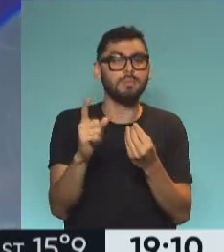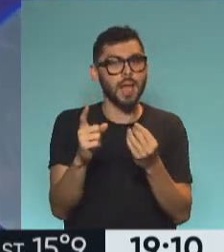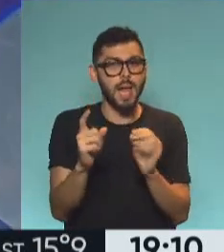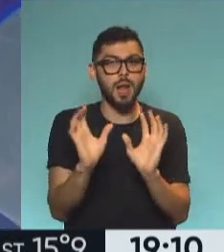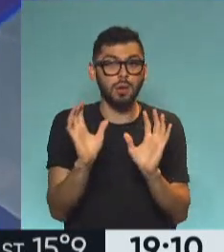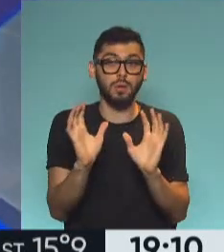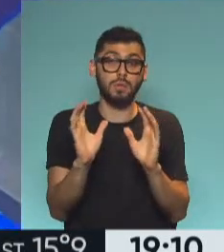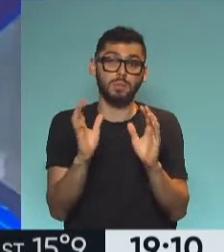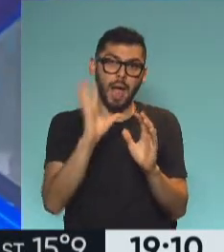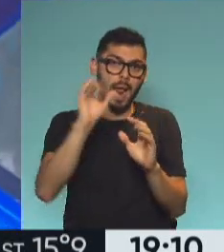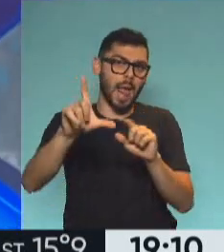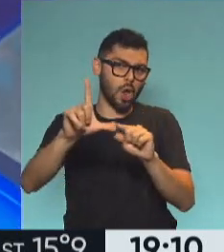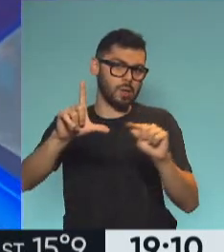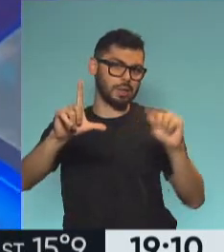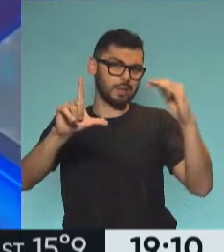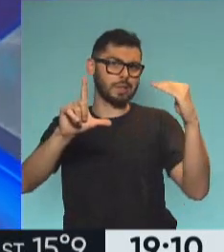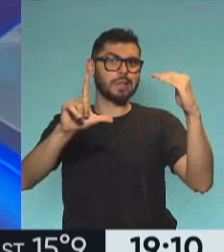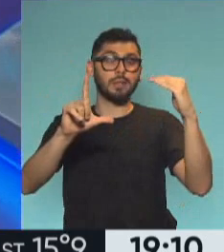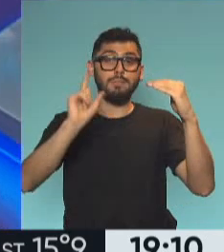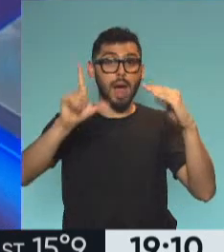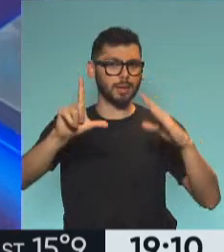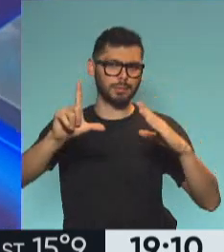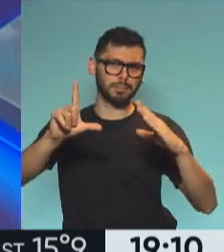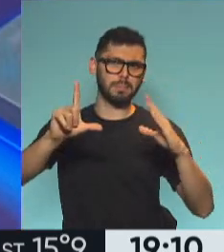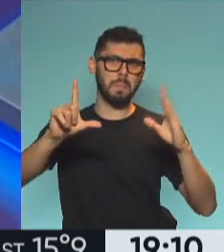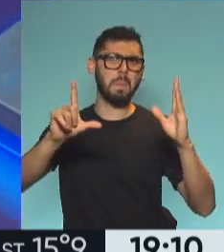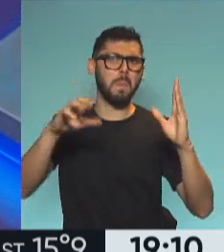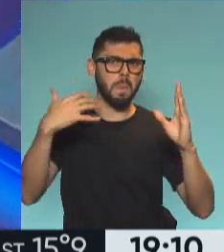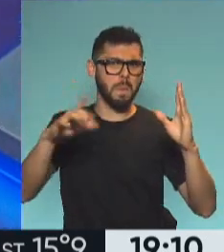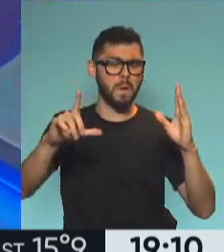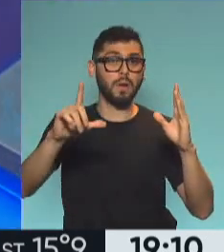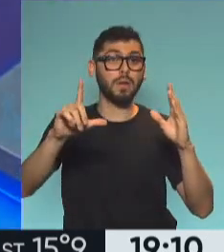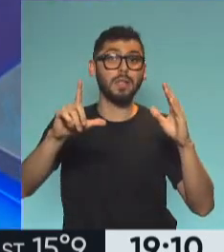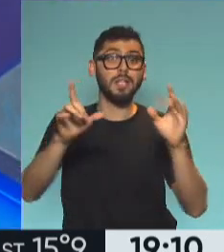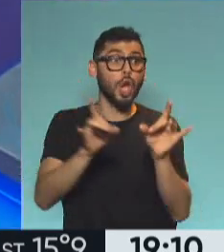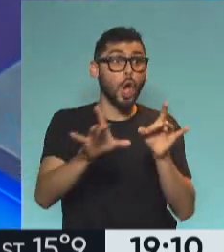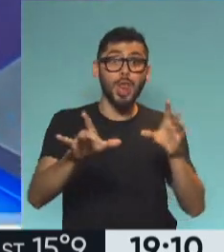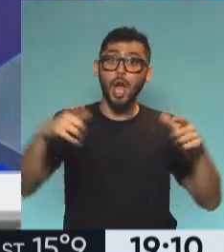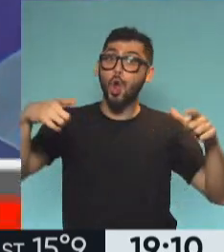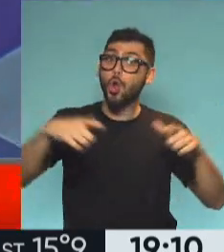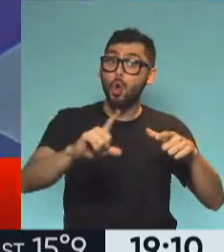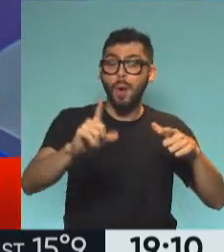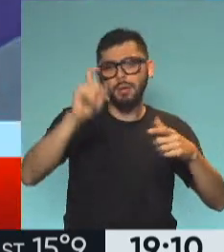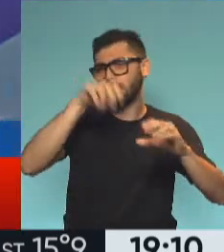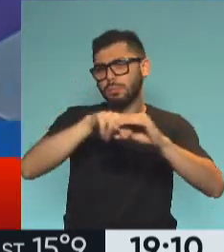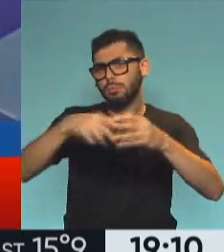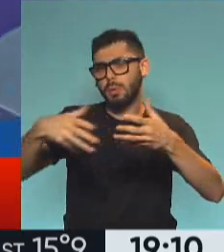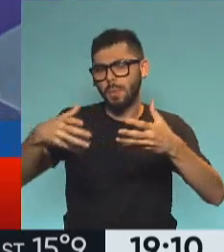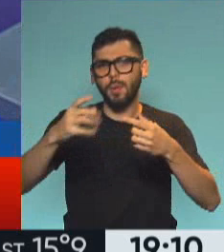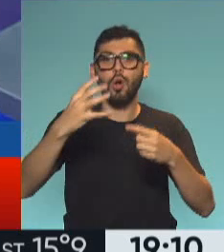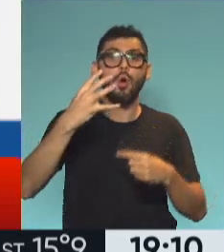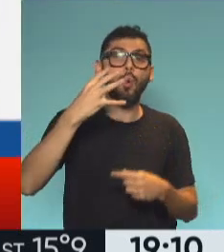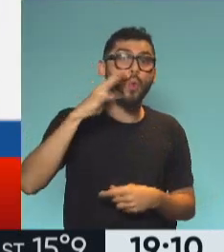mal. Podemos ver. Y además venimos 8.000, acelerando mal. Y si no baja el número de infectados, esto no va a bajar. Obvio. 4.800 en